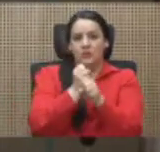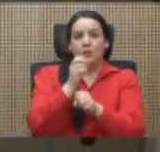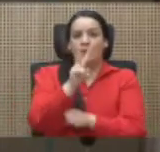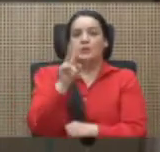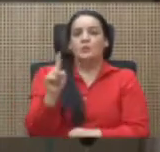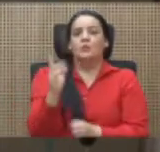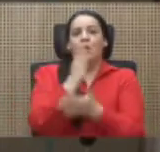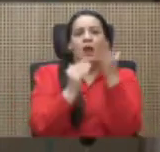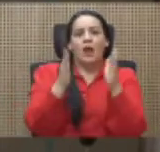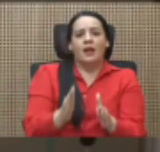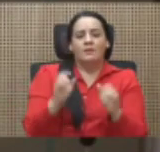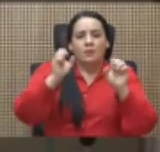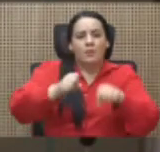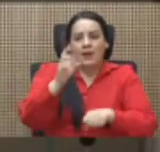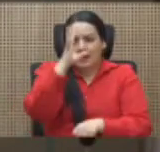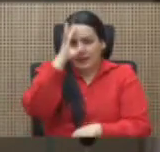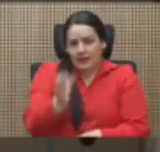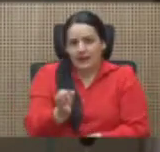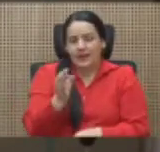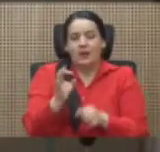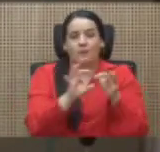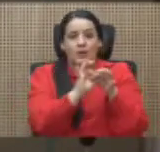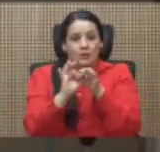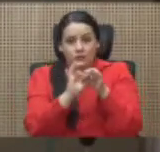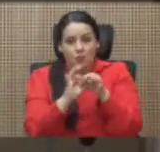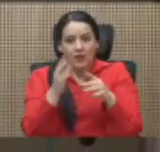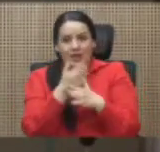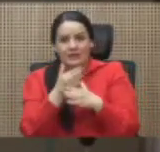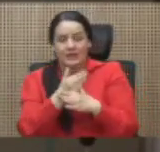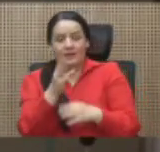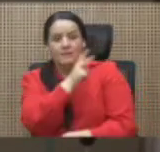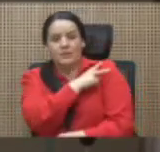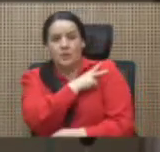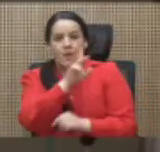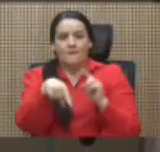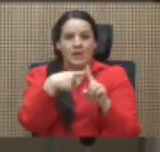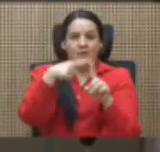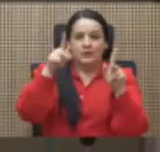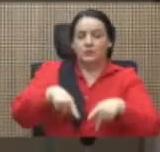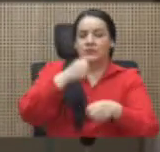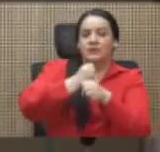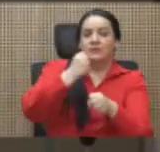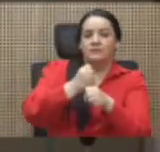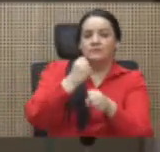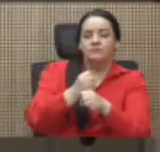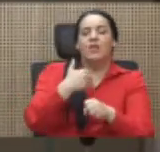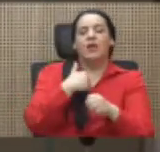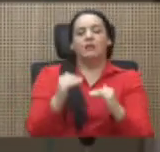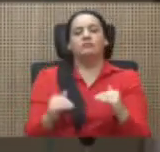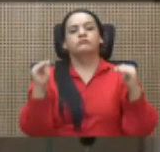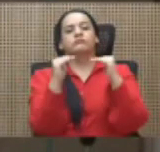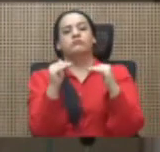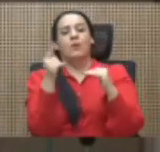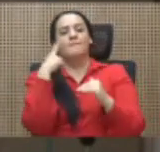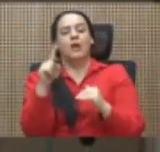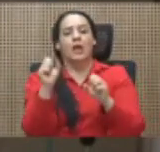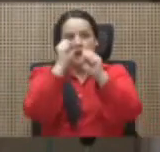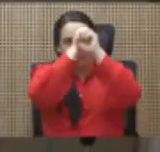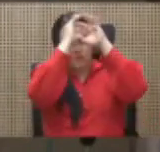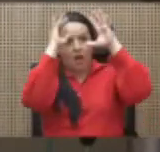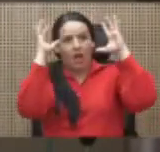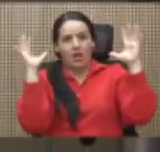pueda creerse que la relación entre el patrono y la persona trabajadora se encuentra en igualdad de condiciones como para imaginar